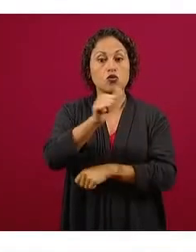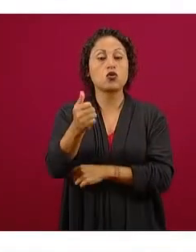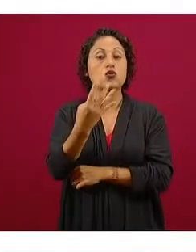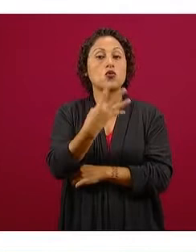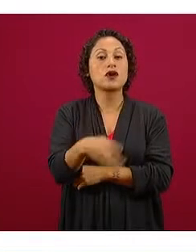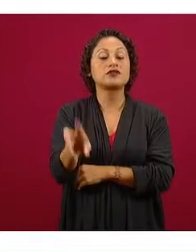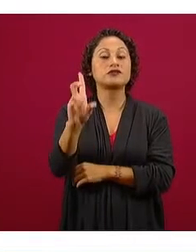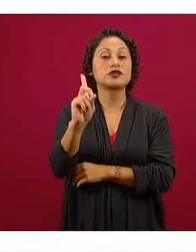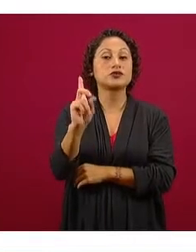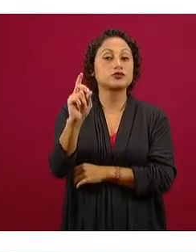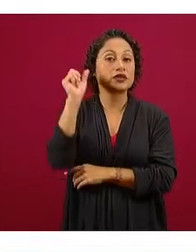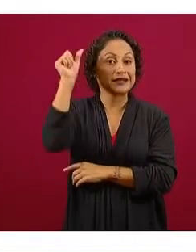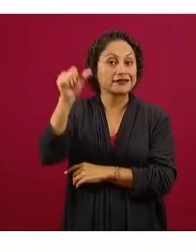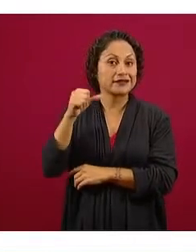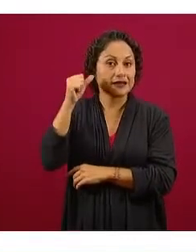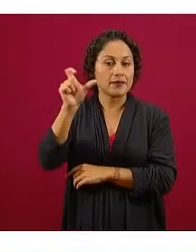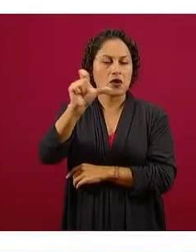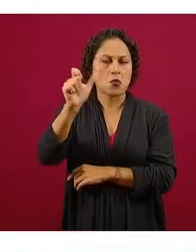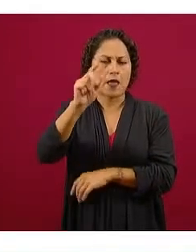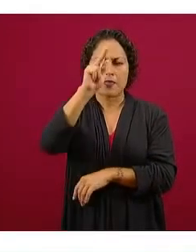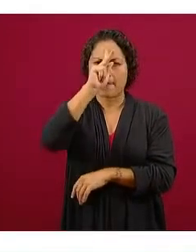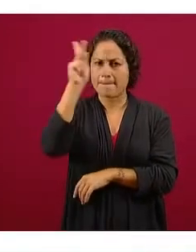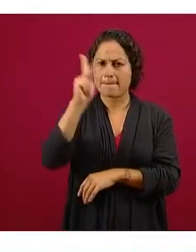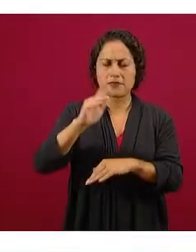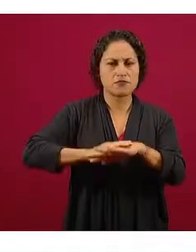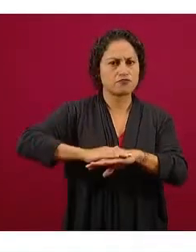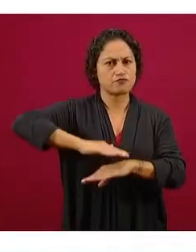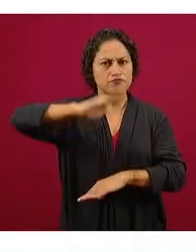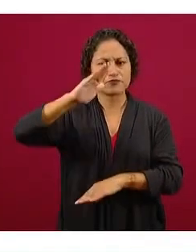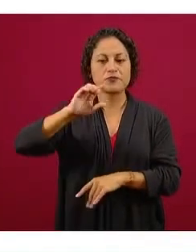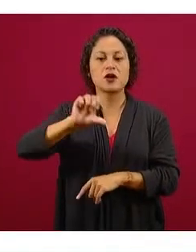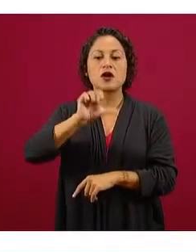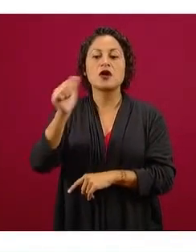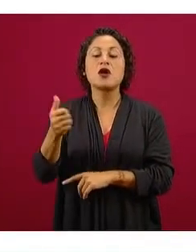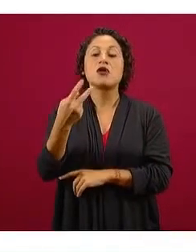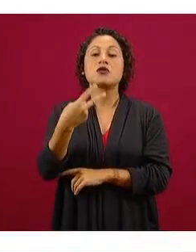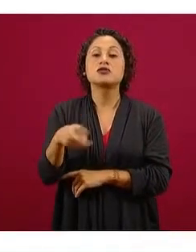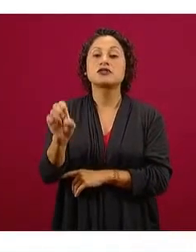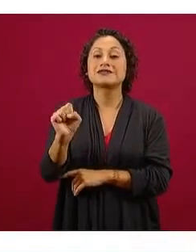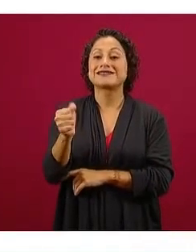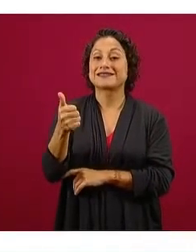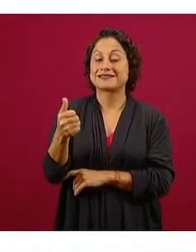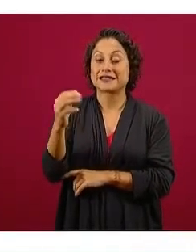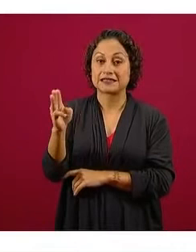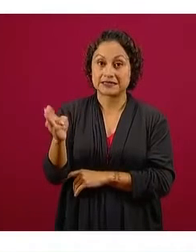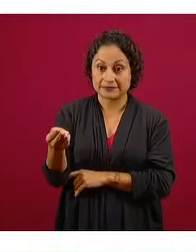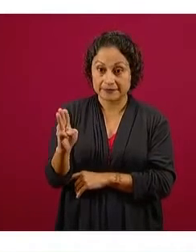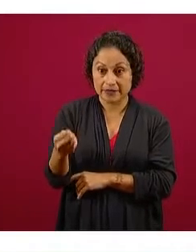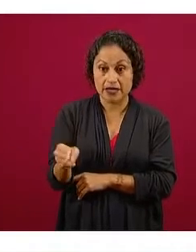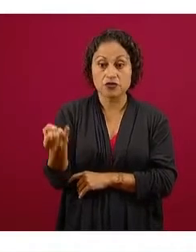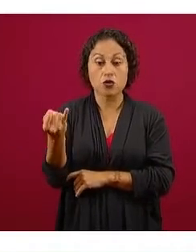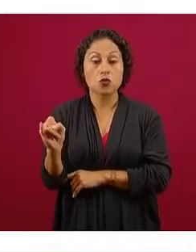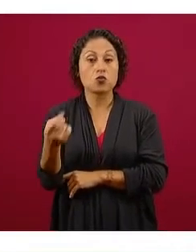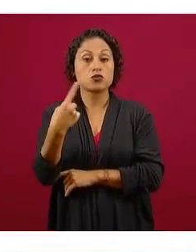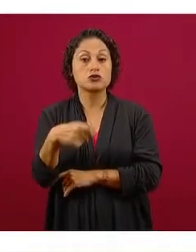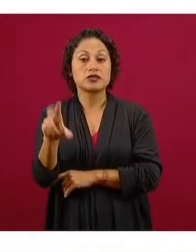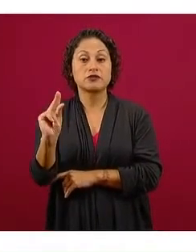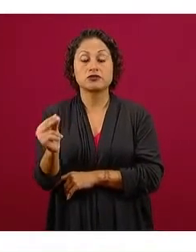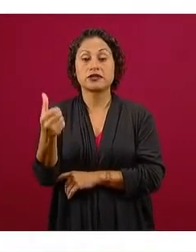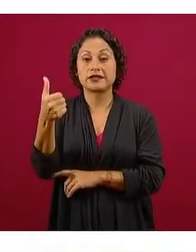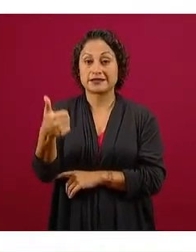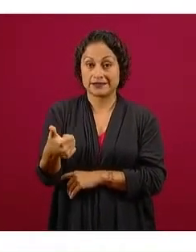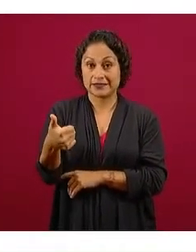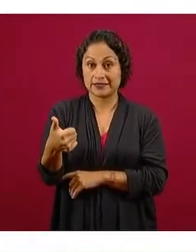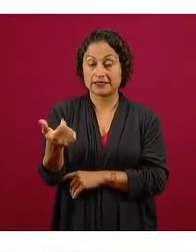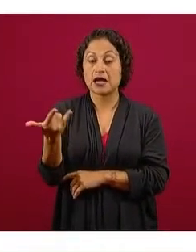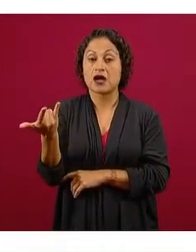430 en abril, que fue el pico, en mayo 266, en junio 186,